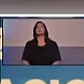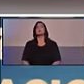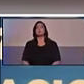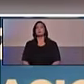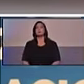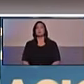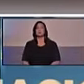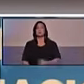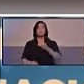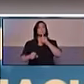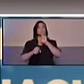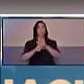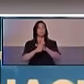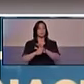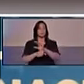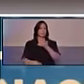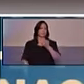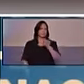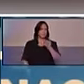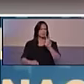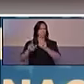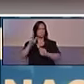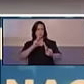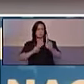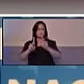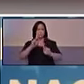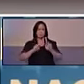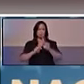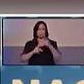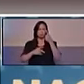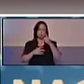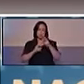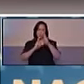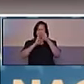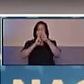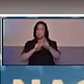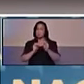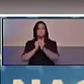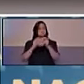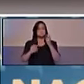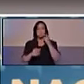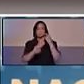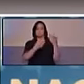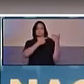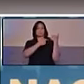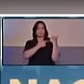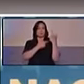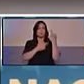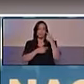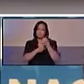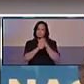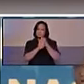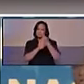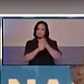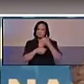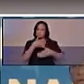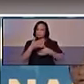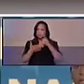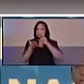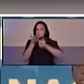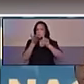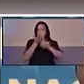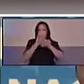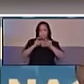en la Guayiga y los mataron delincuentes. Pregúntele a las madres de esos